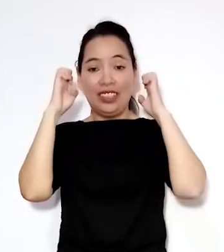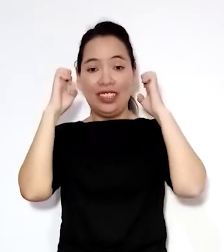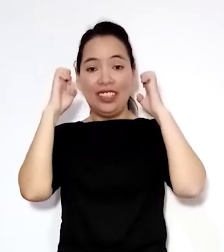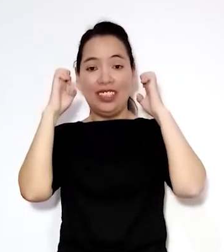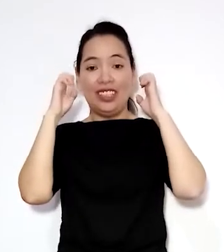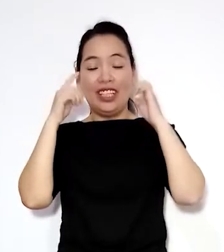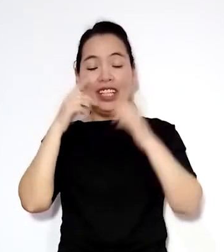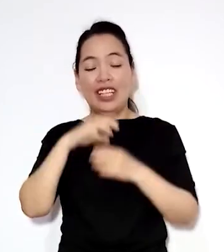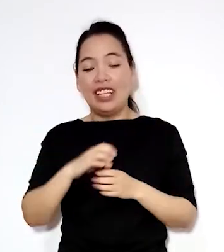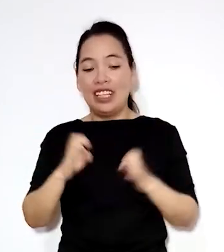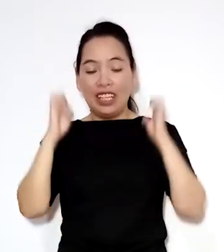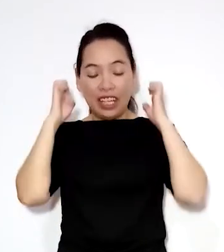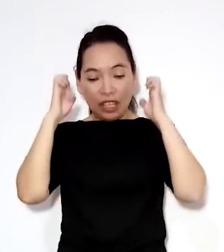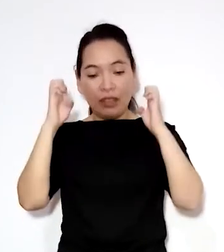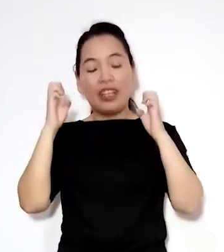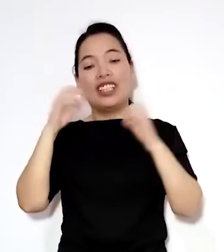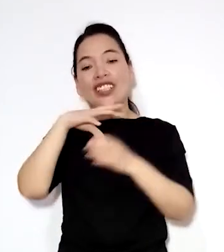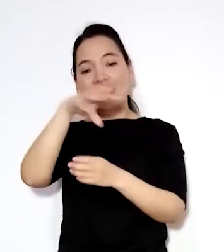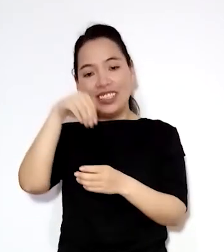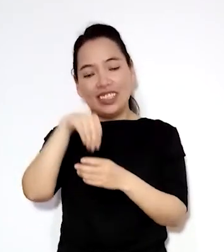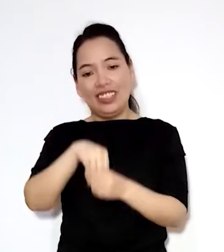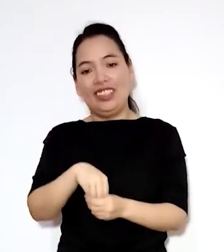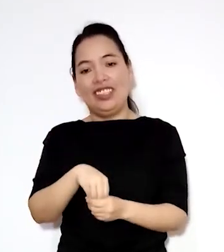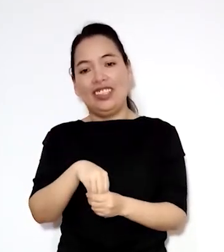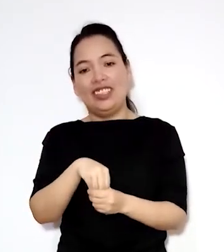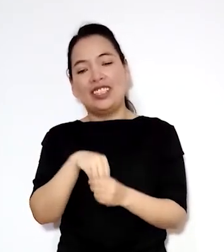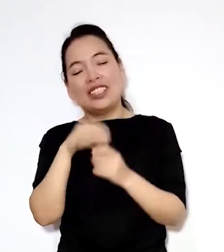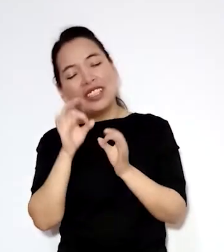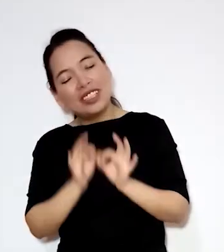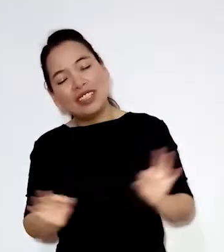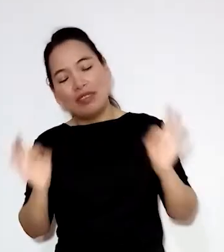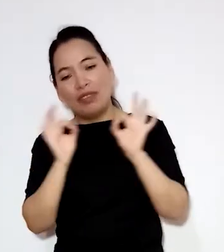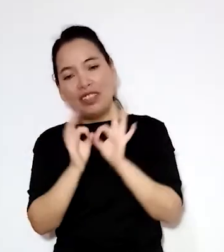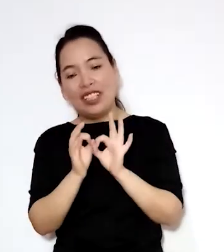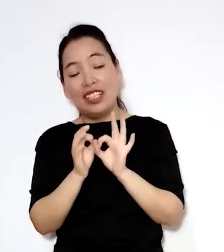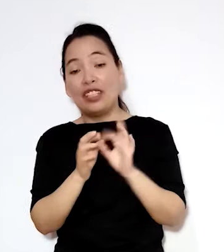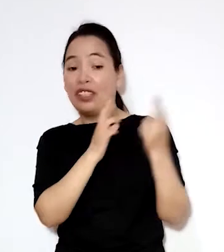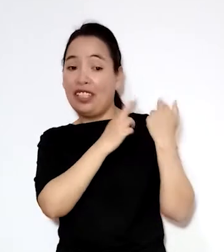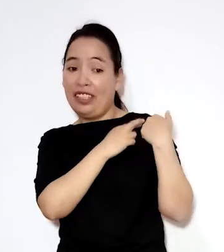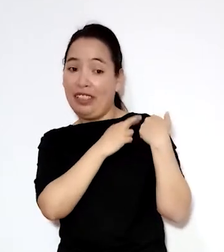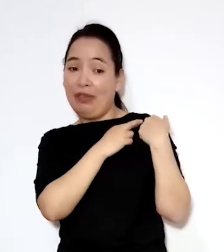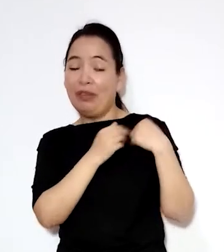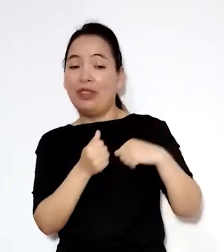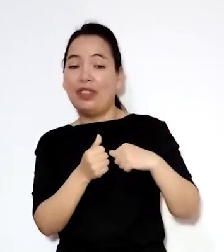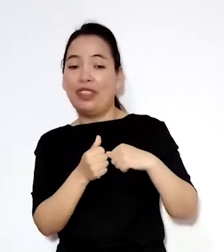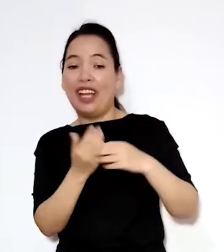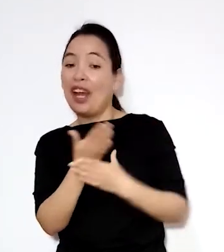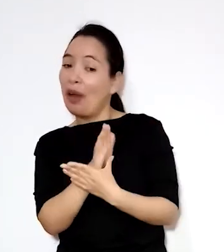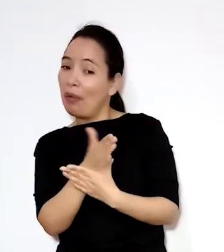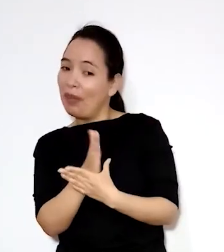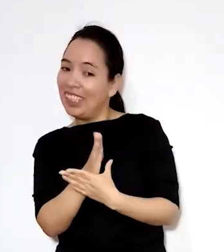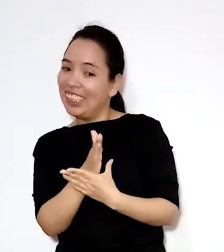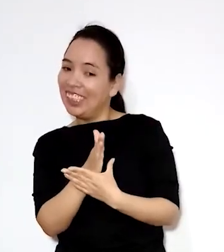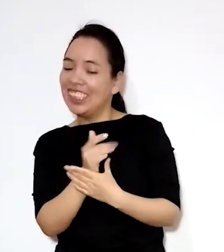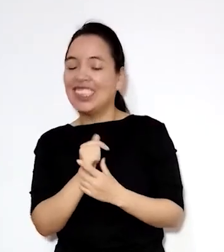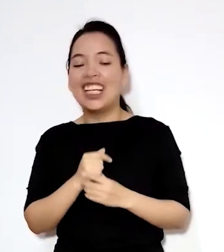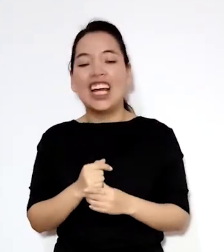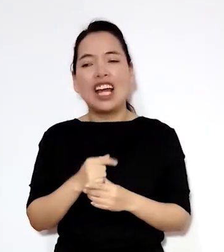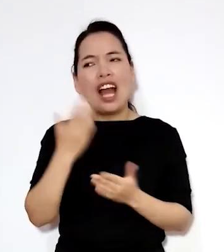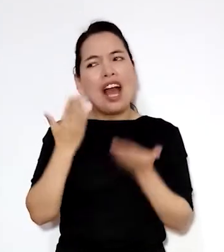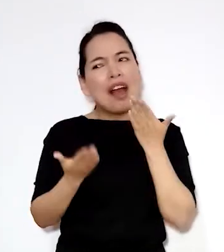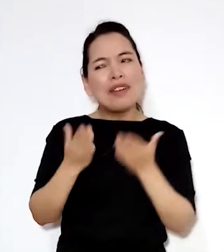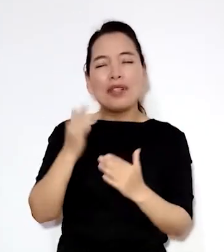inclusión educativa, la educación inclusiva, es una responsabilidad compartida. A veces